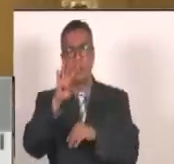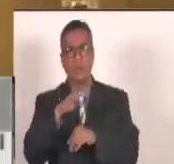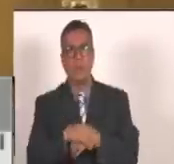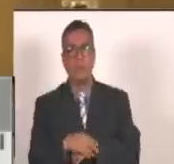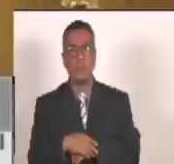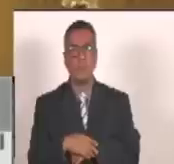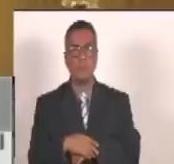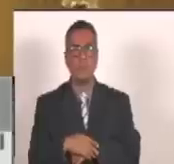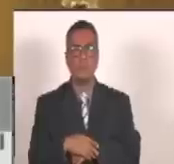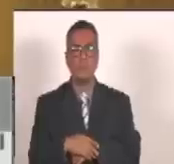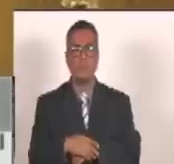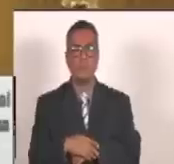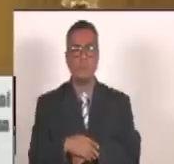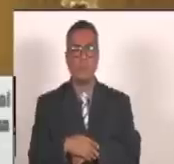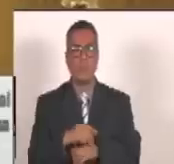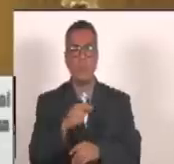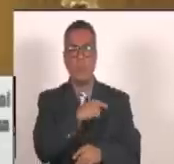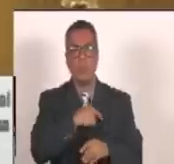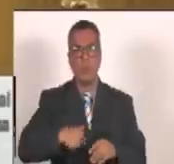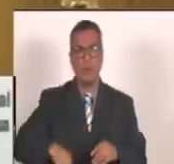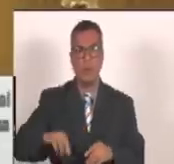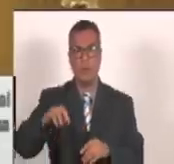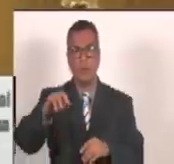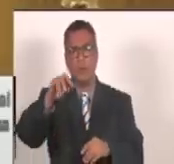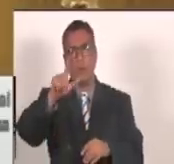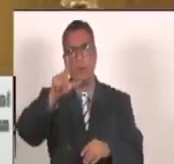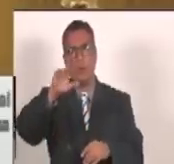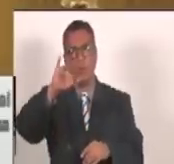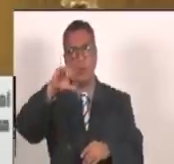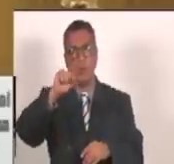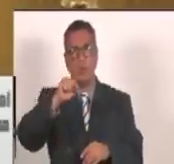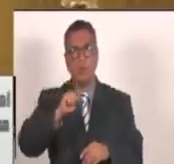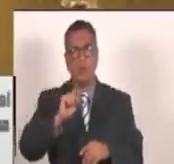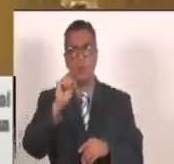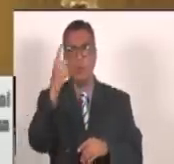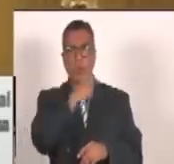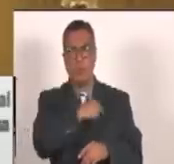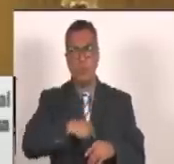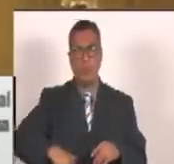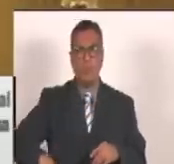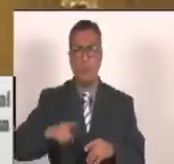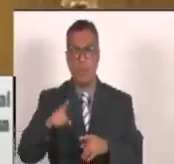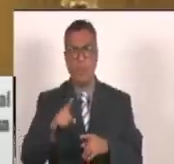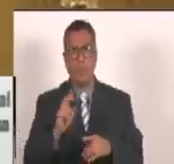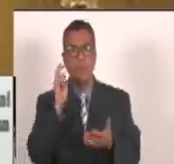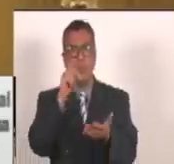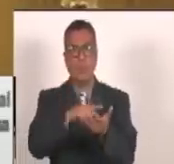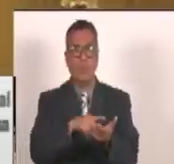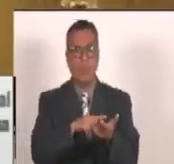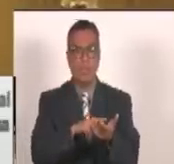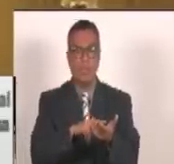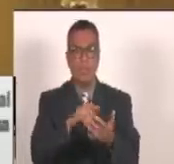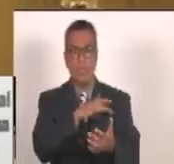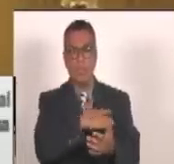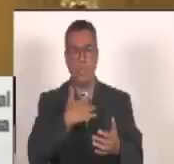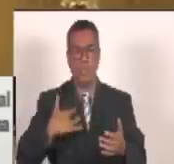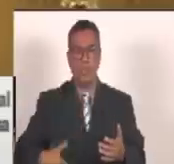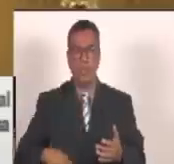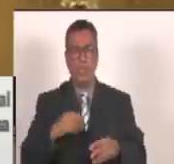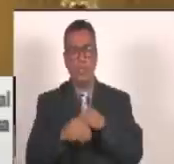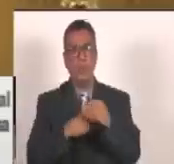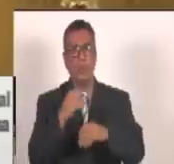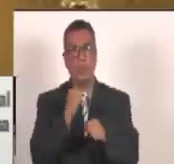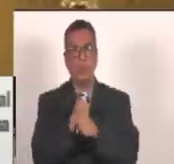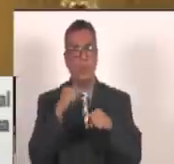1974. Fue el presidente Luis Herrera Campins el primer presidente en asistir a China en